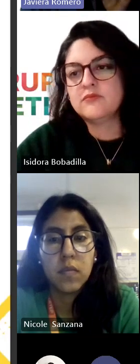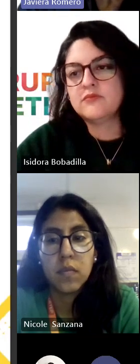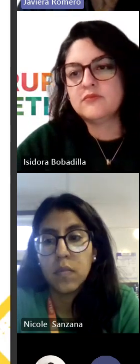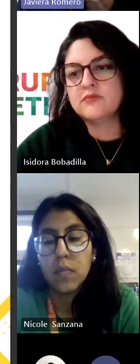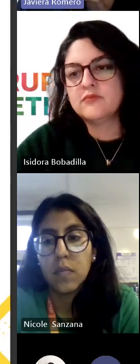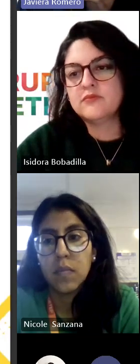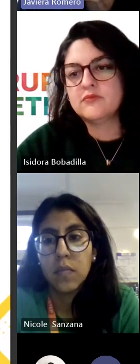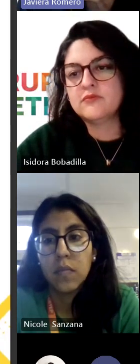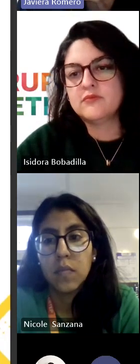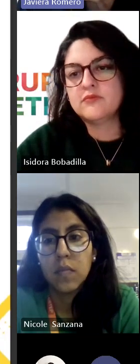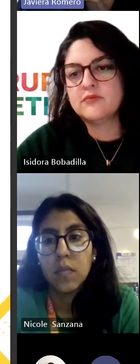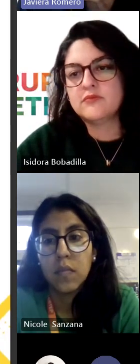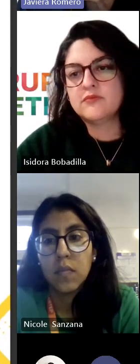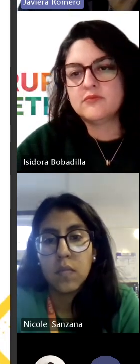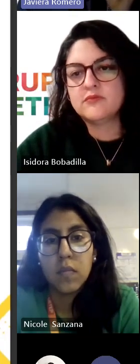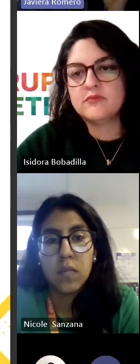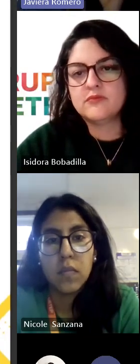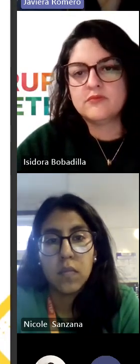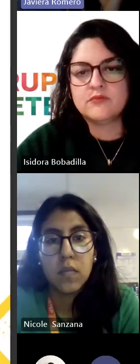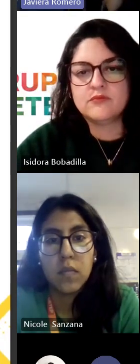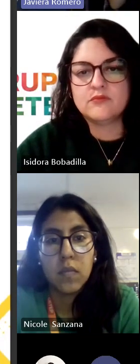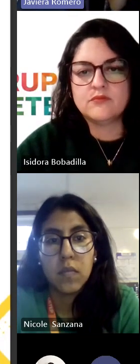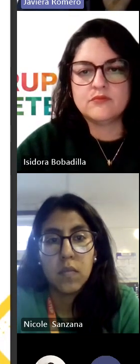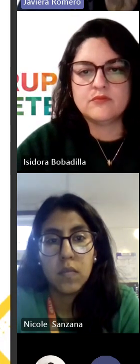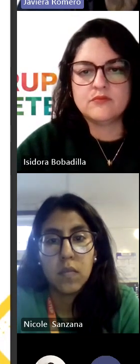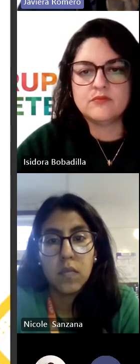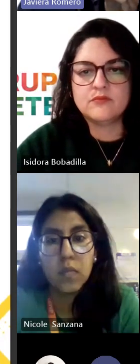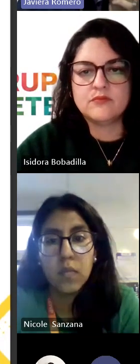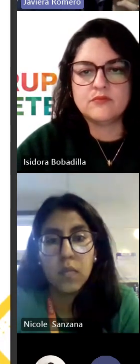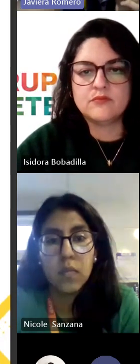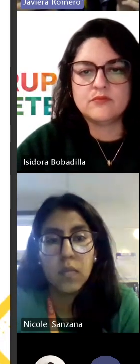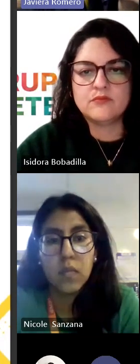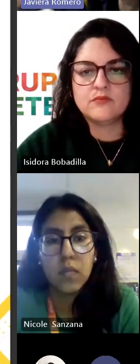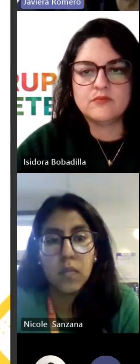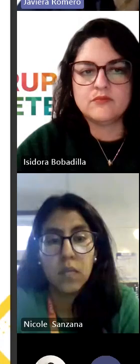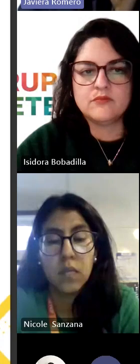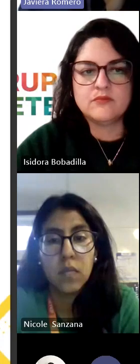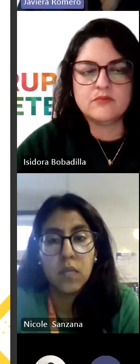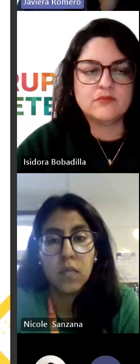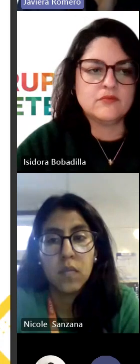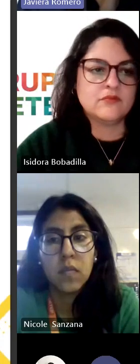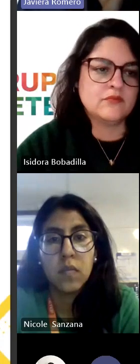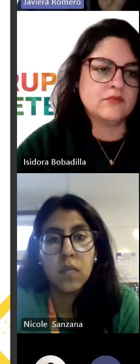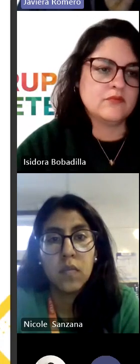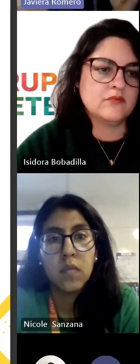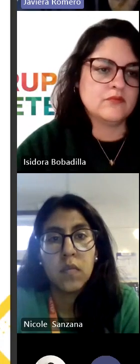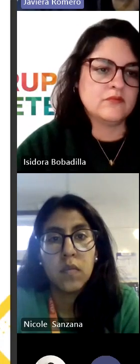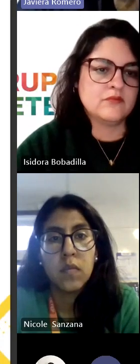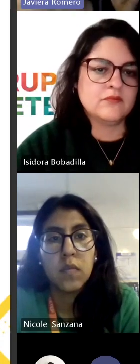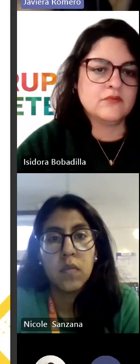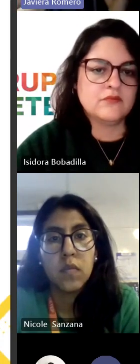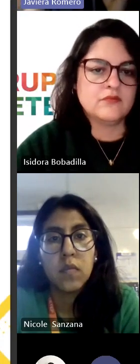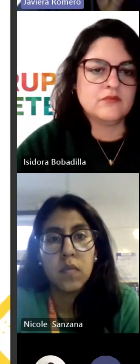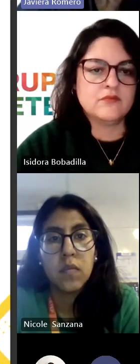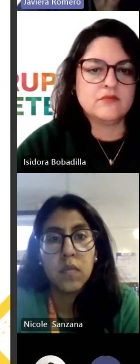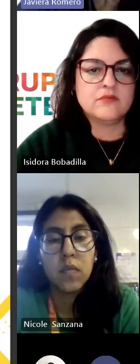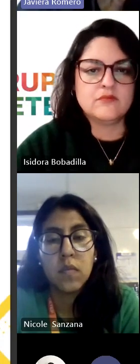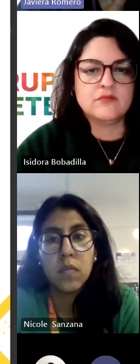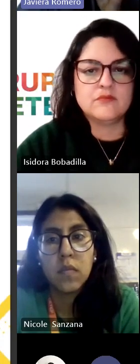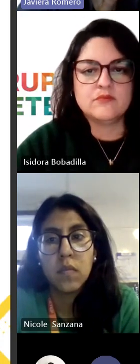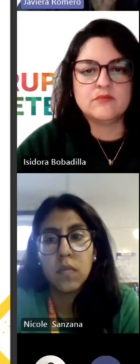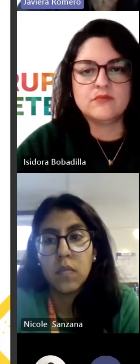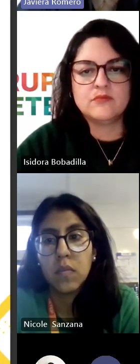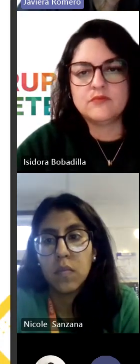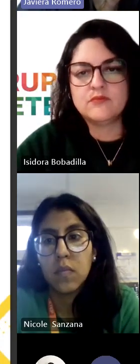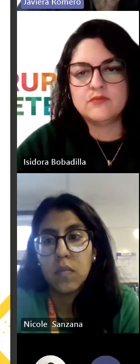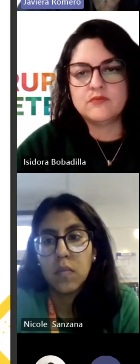en honor al tiempo, vamos a revisar los factores de riesgo individuales, y acá tenemos varios, entre los cuales destaca los trastornos de